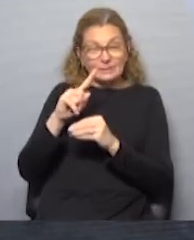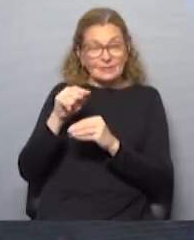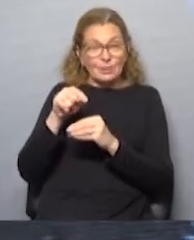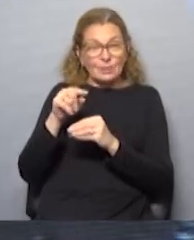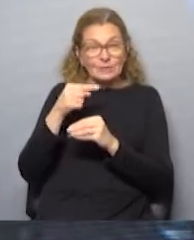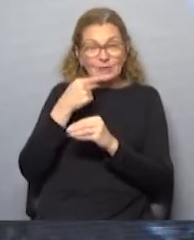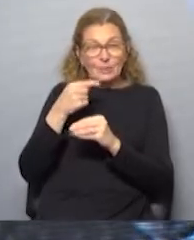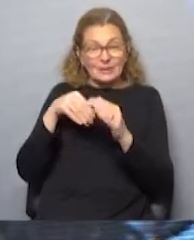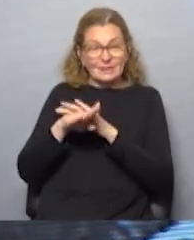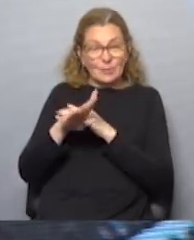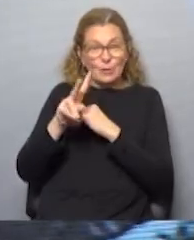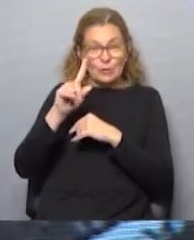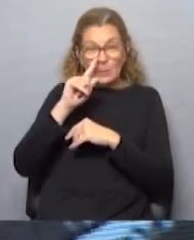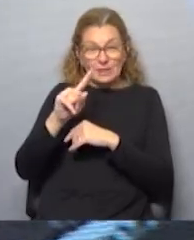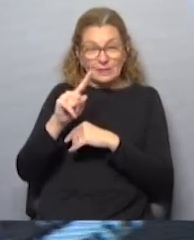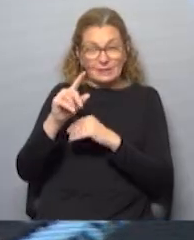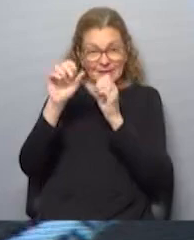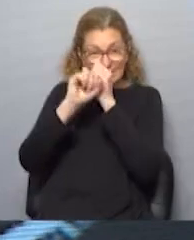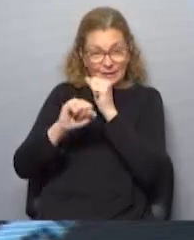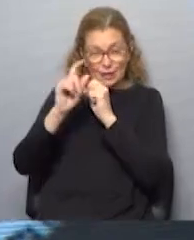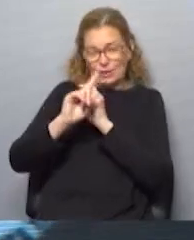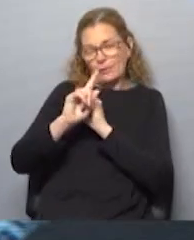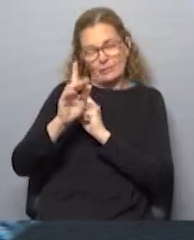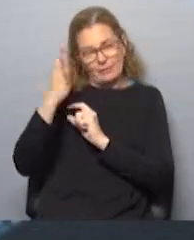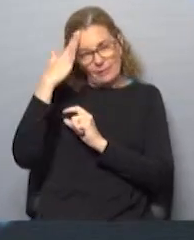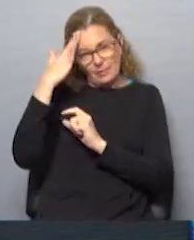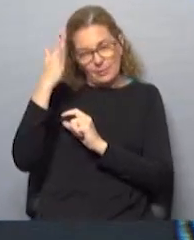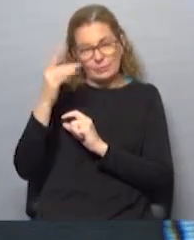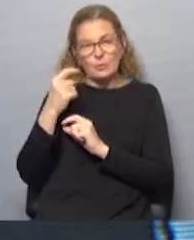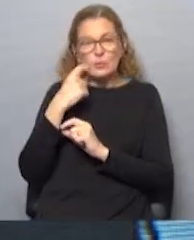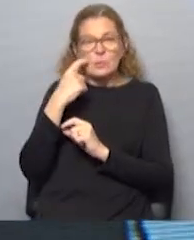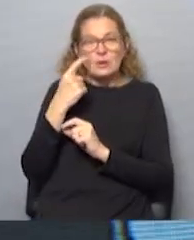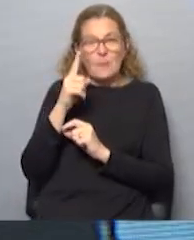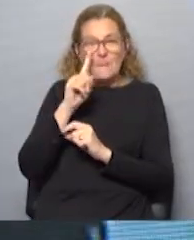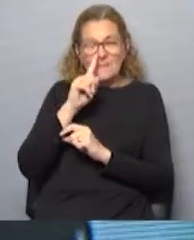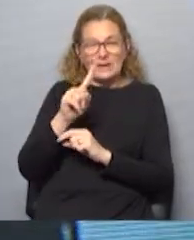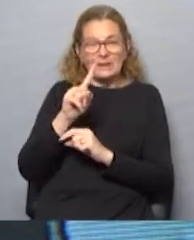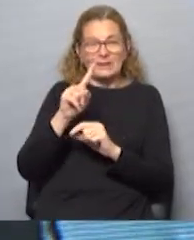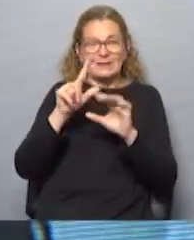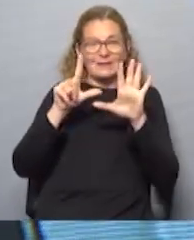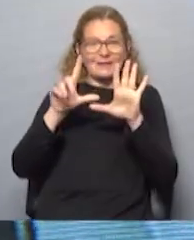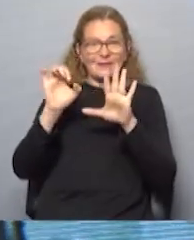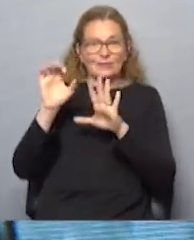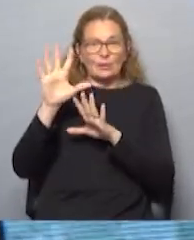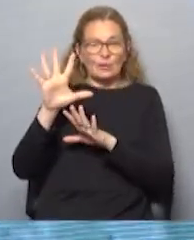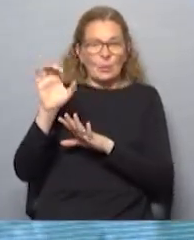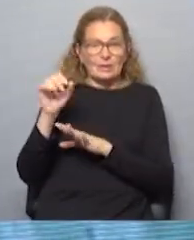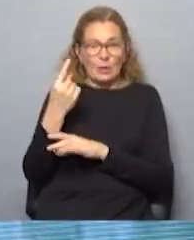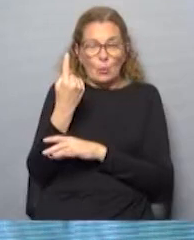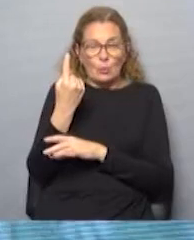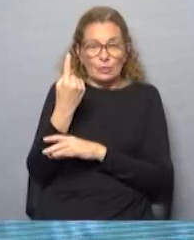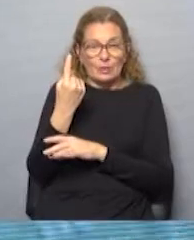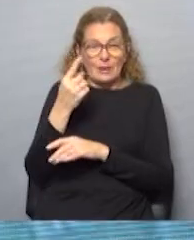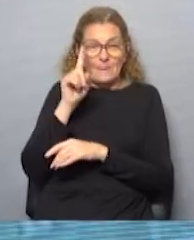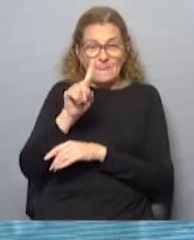decimos que ingresamos 2000 ingenieros al año que sabemos que no es así nos va a dar un número de mil 750 o sea que hacemos un ingeniero cada